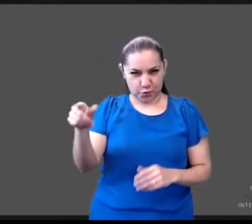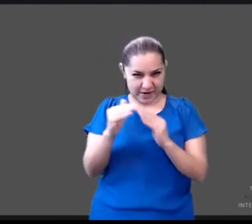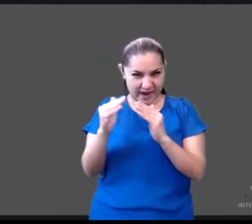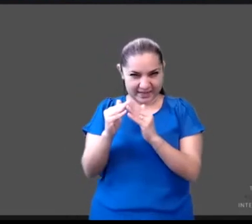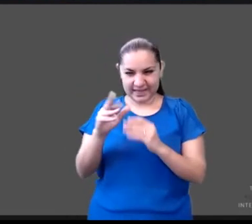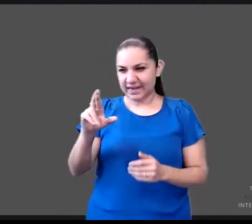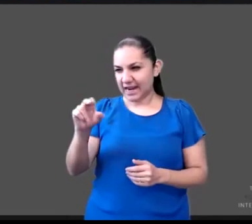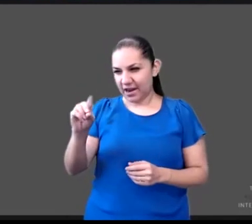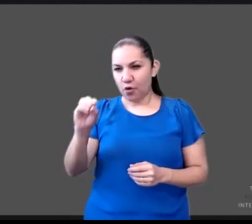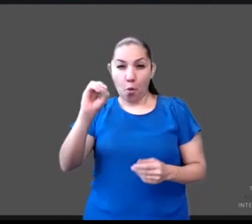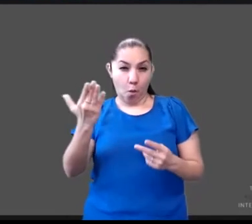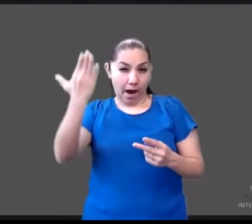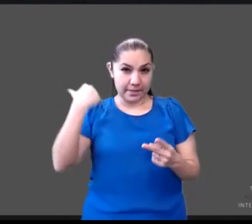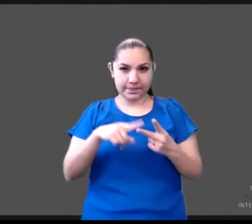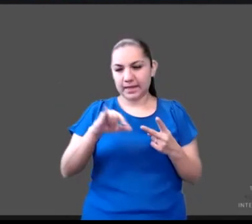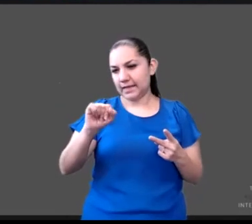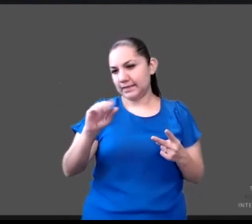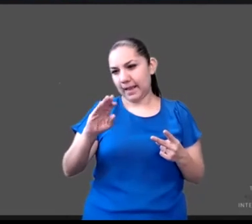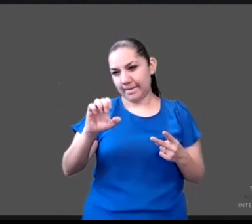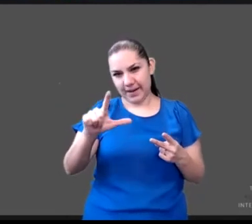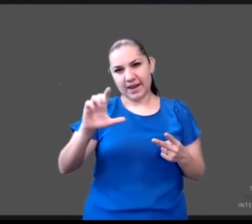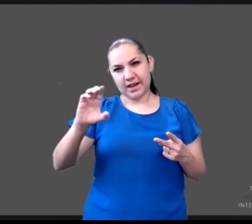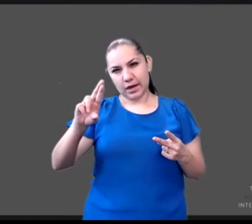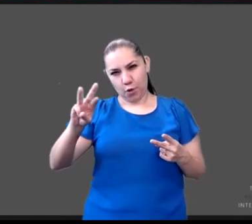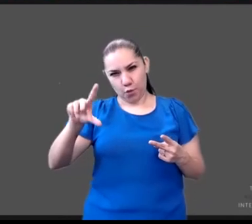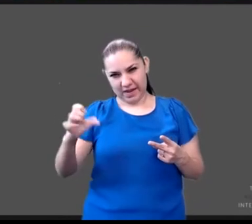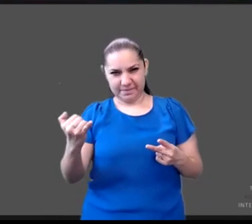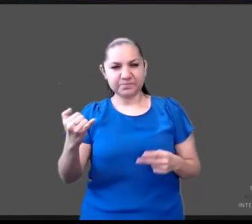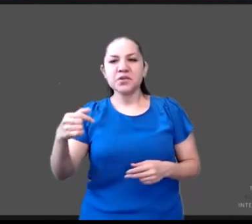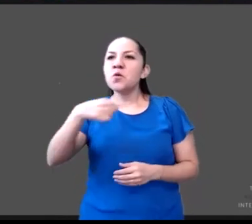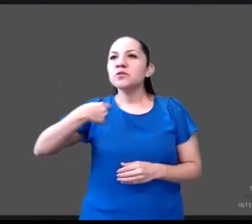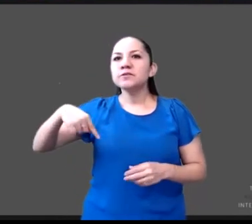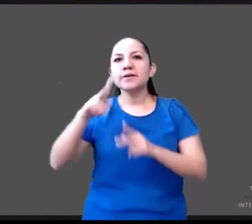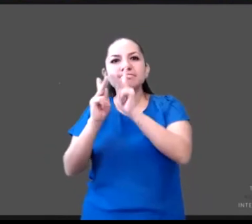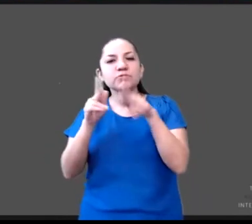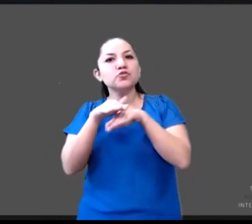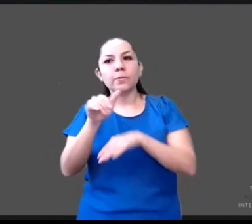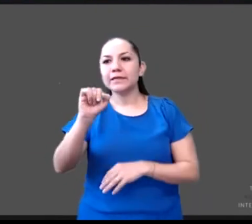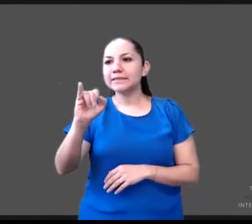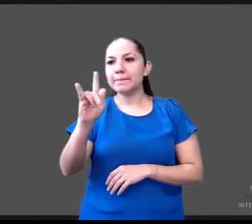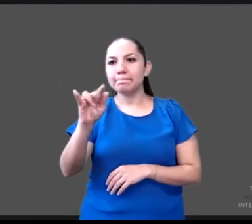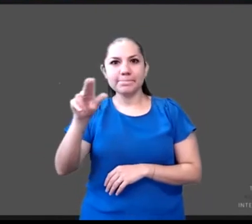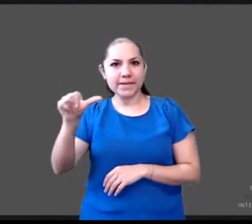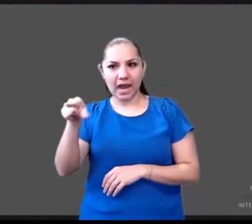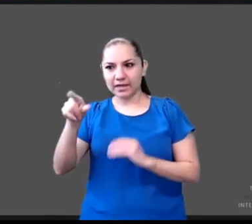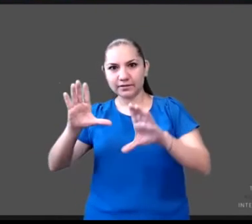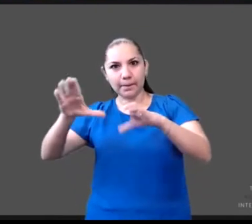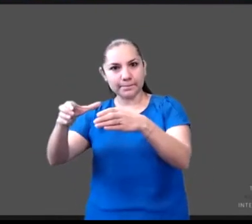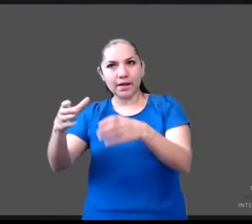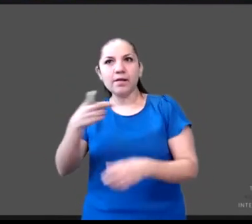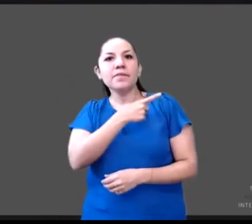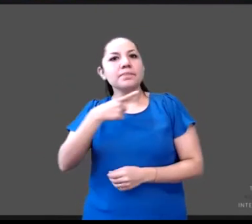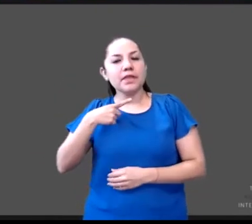hablábamos del CIPINA, justo hablábamos de esta idea de trascender la compartimentalización